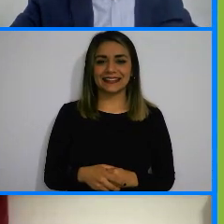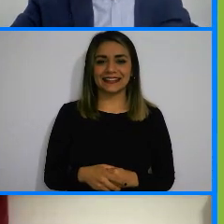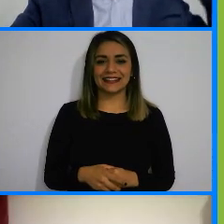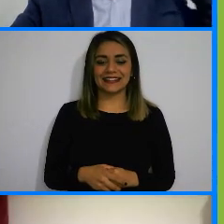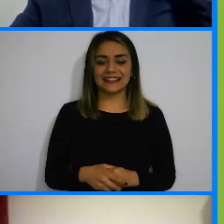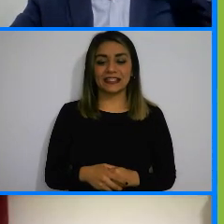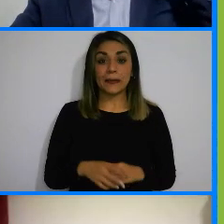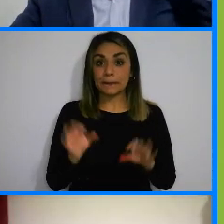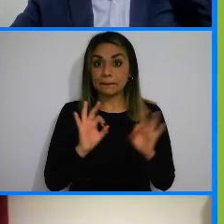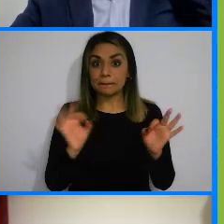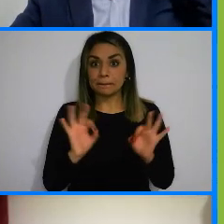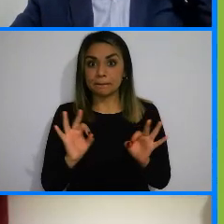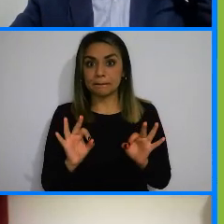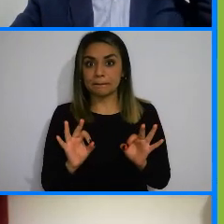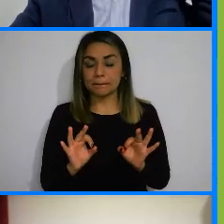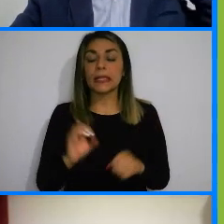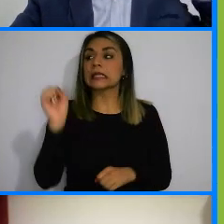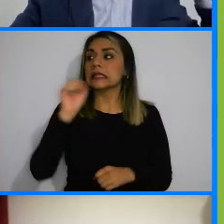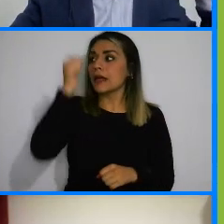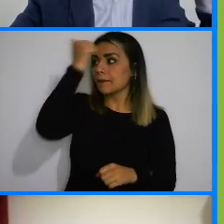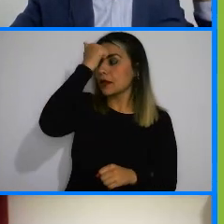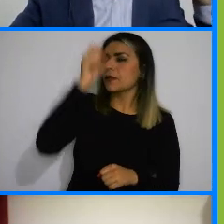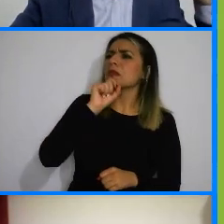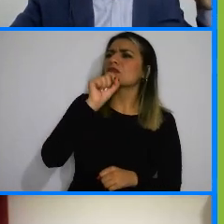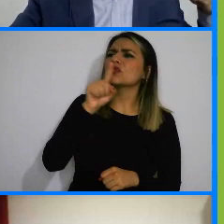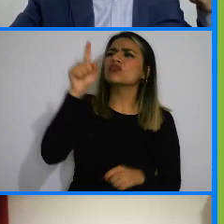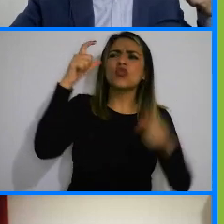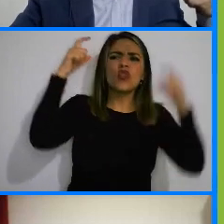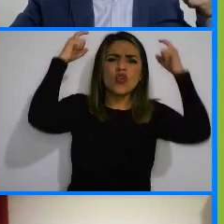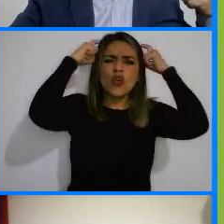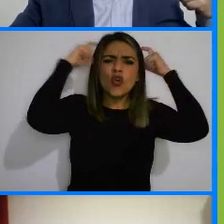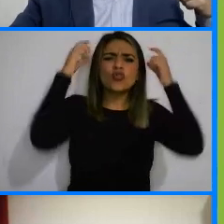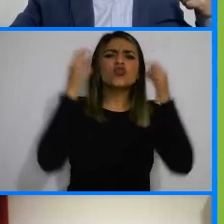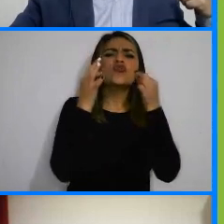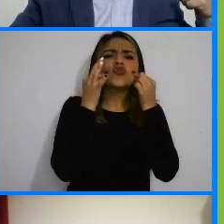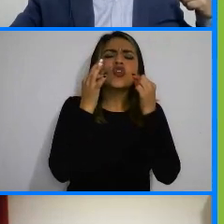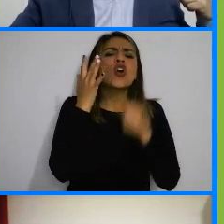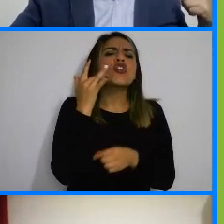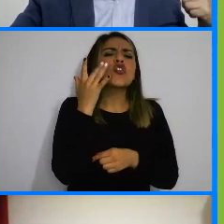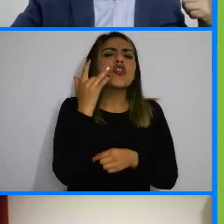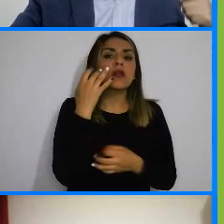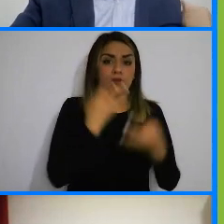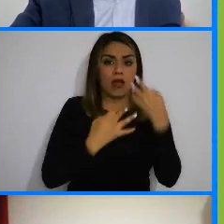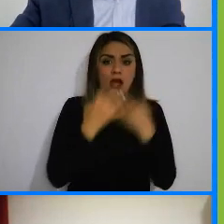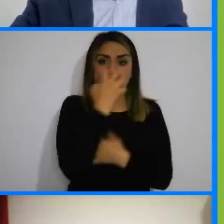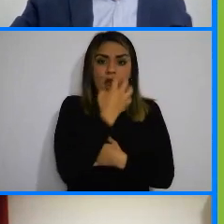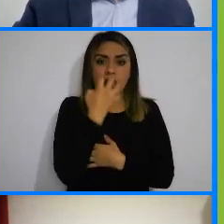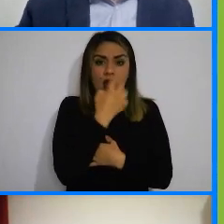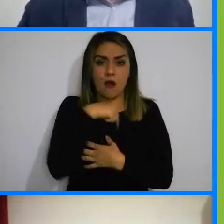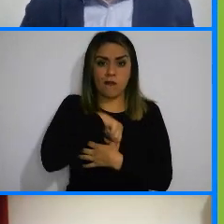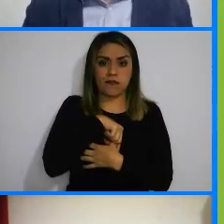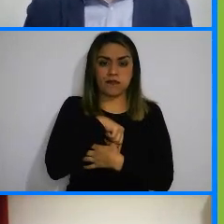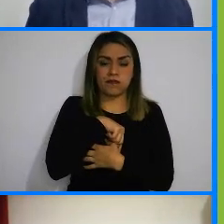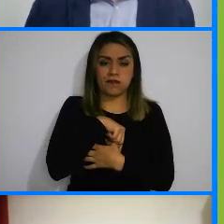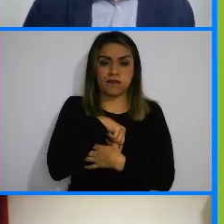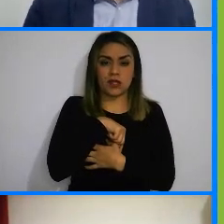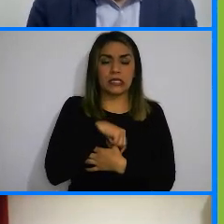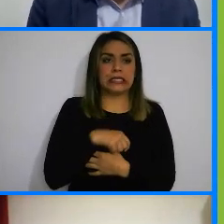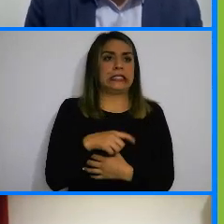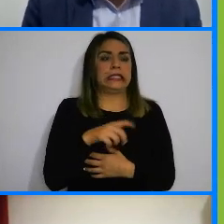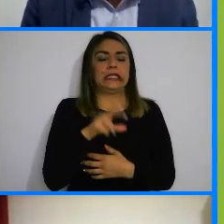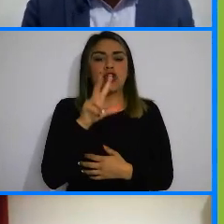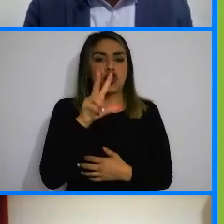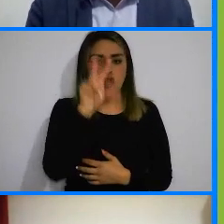¿No hay más? Profe, otra pregunta. ¿Por qué los osos tienen piel negra? ¿Es para conservar el calor? No,